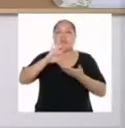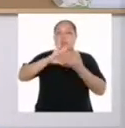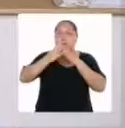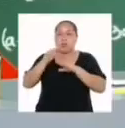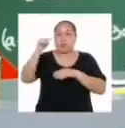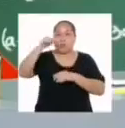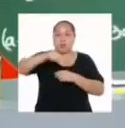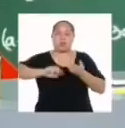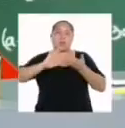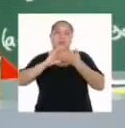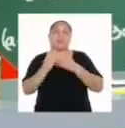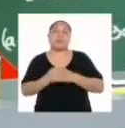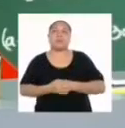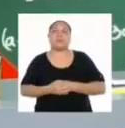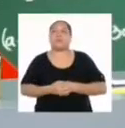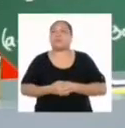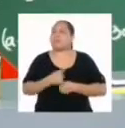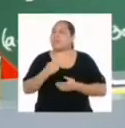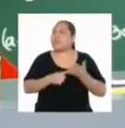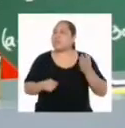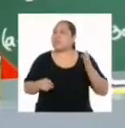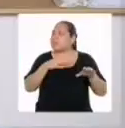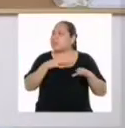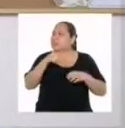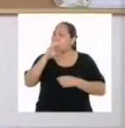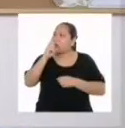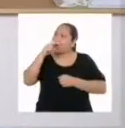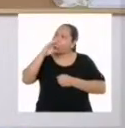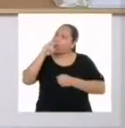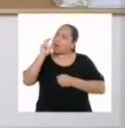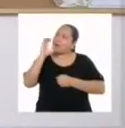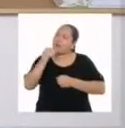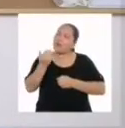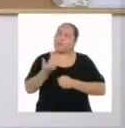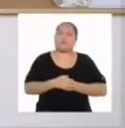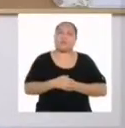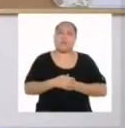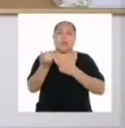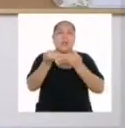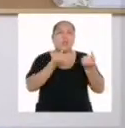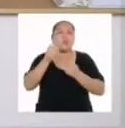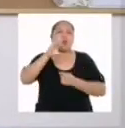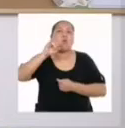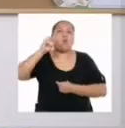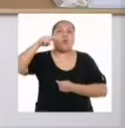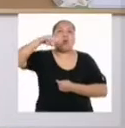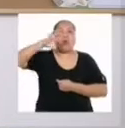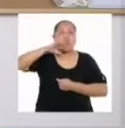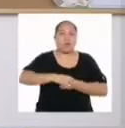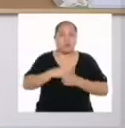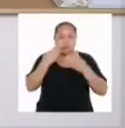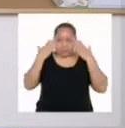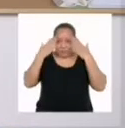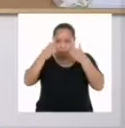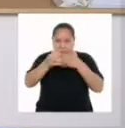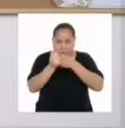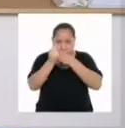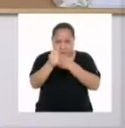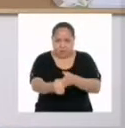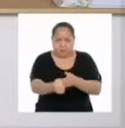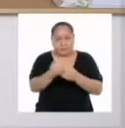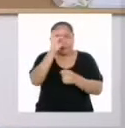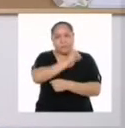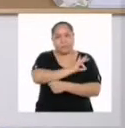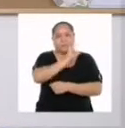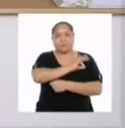de esta comunidad. ¿Y qué es gestionar una cuenca, profesora? La gestión de una cuenca está orientada principalmente